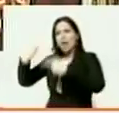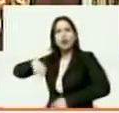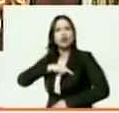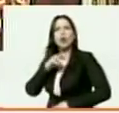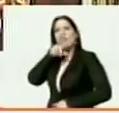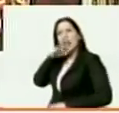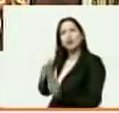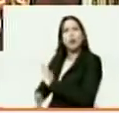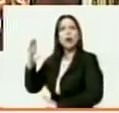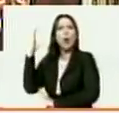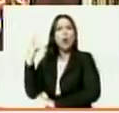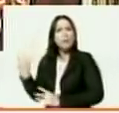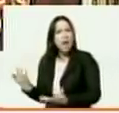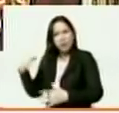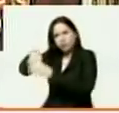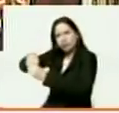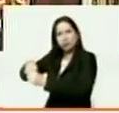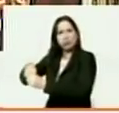hablando de Colombia.